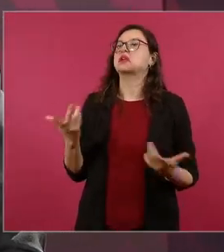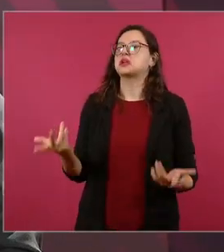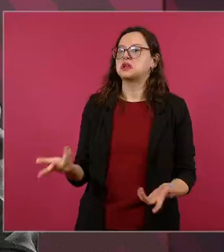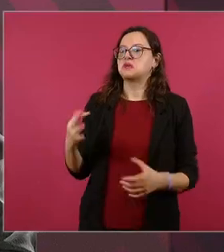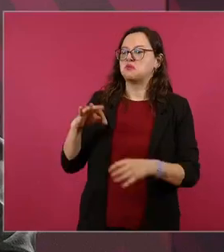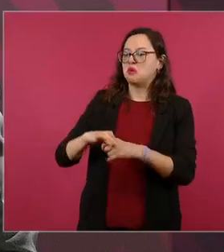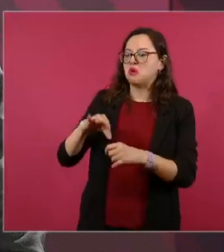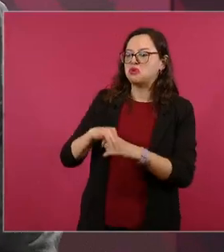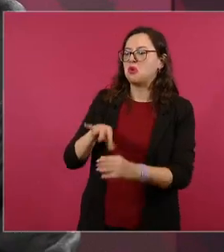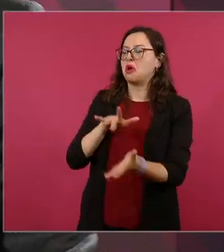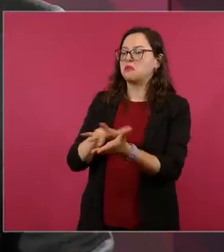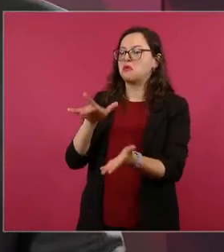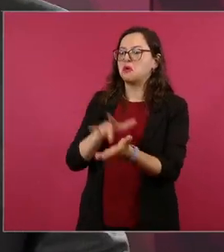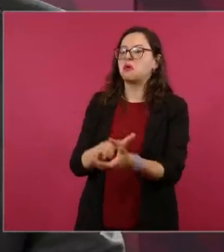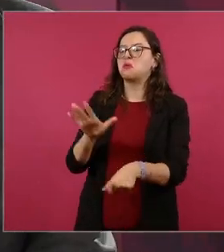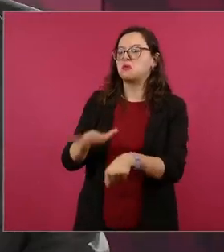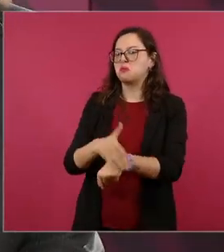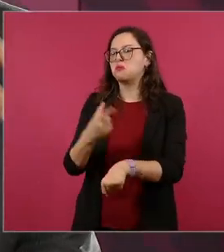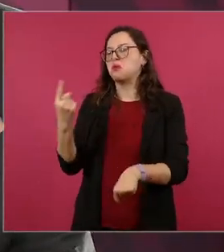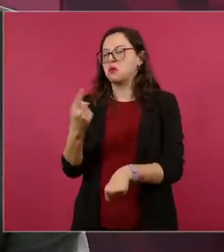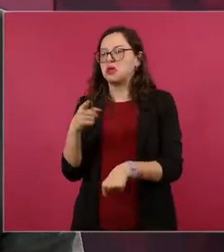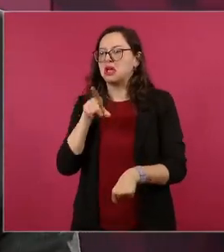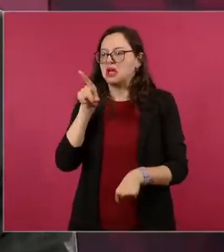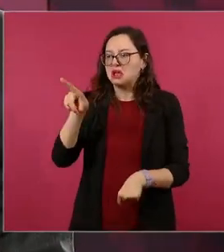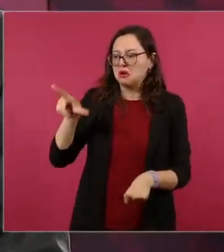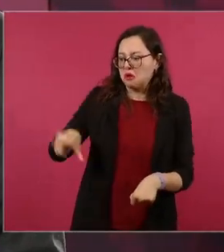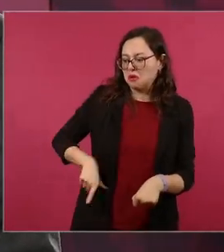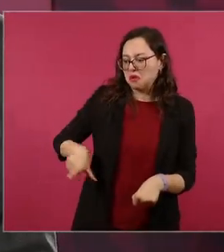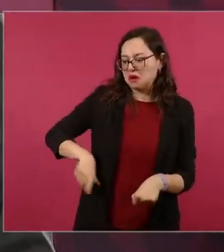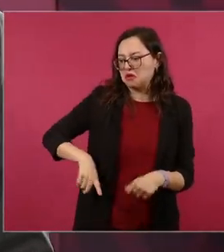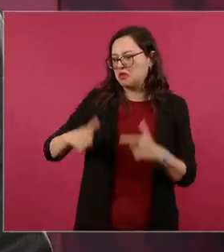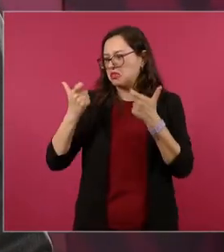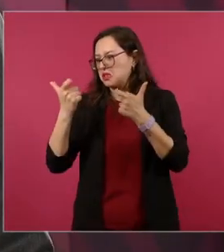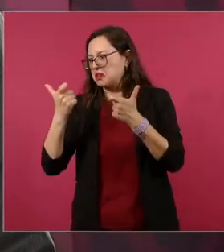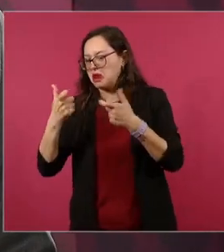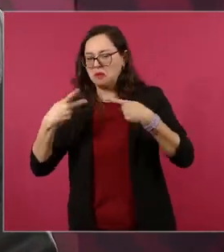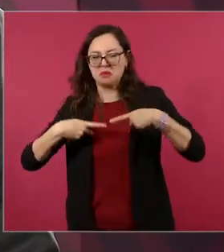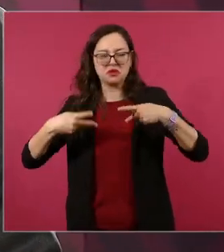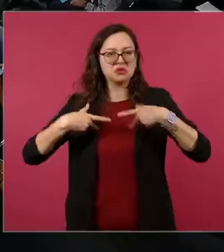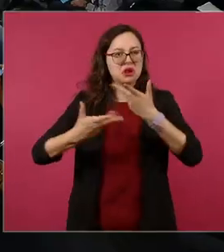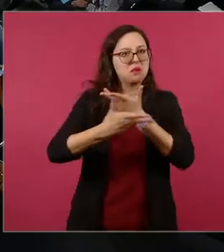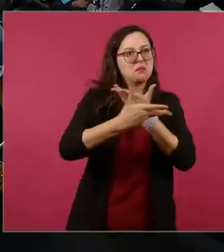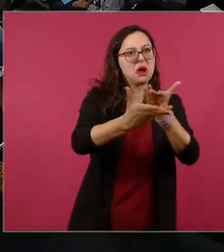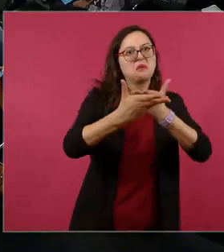está votando o está apoyando la transformación.